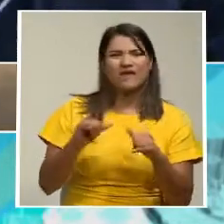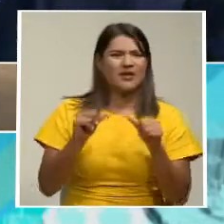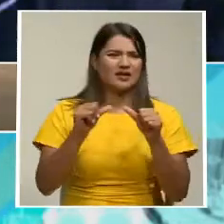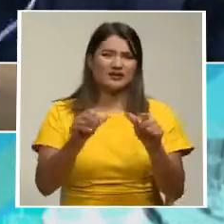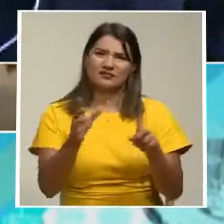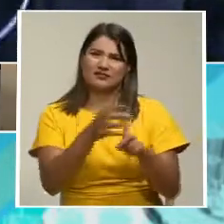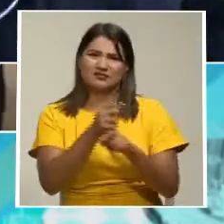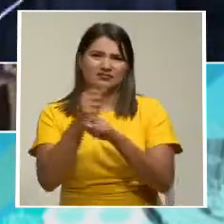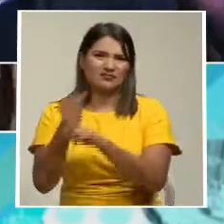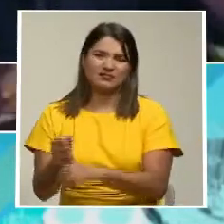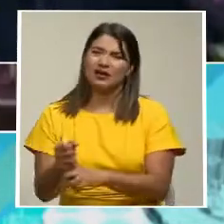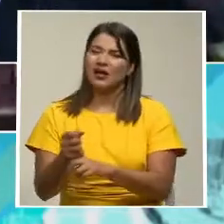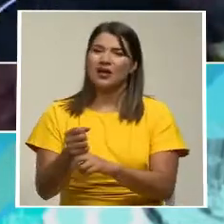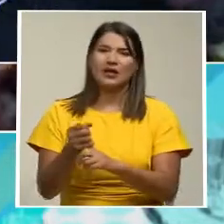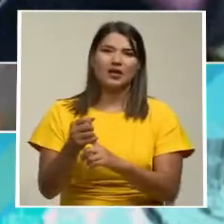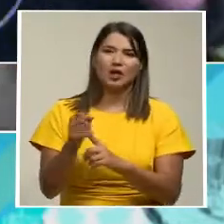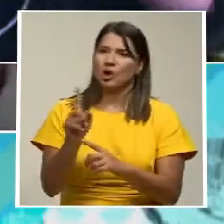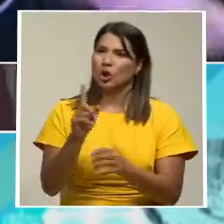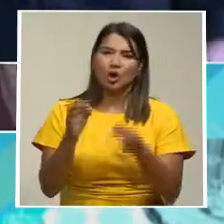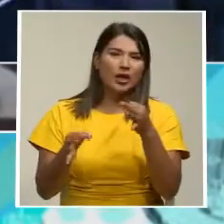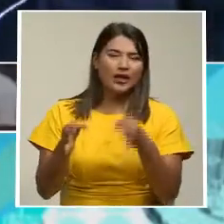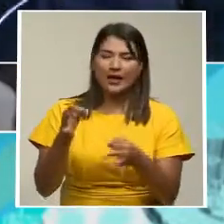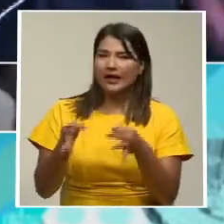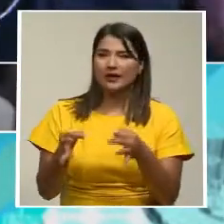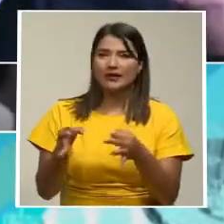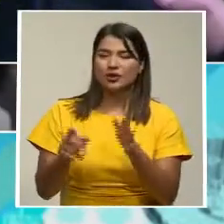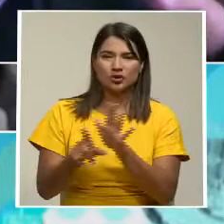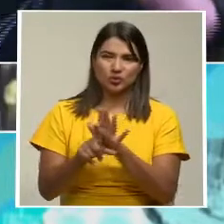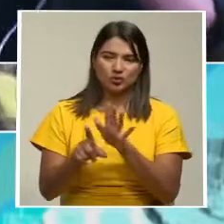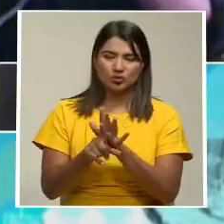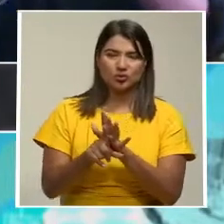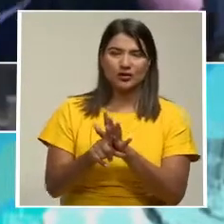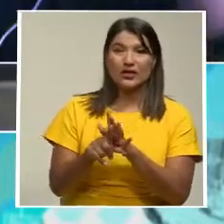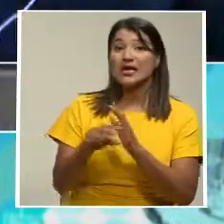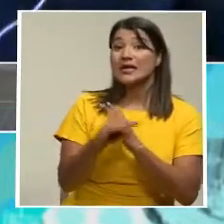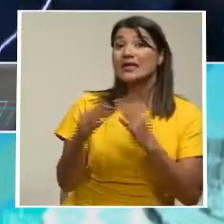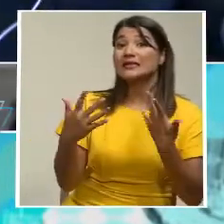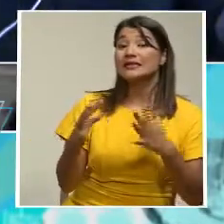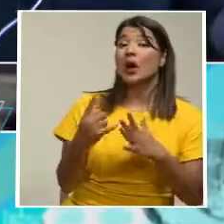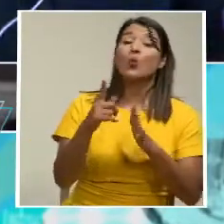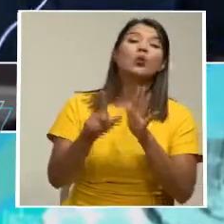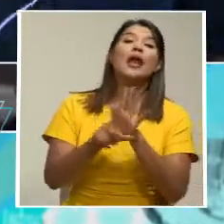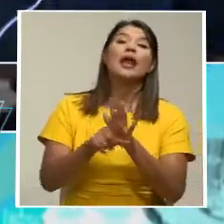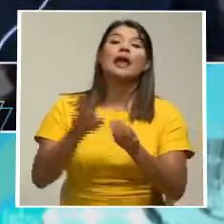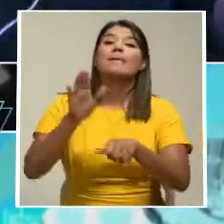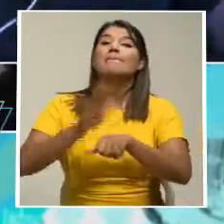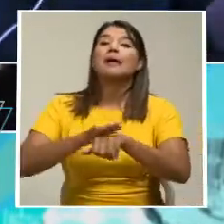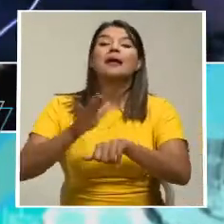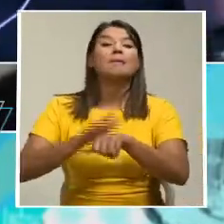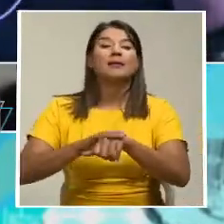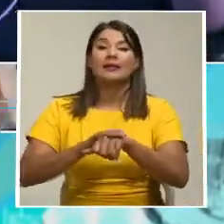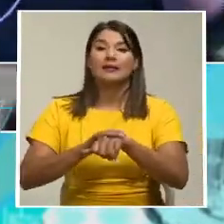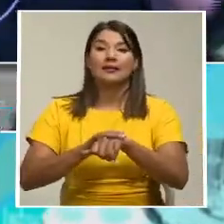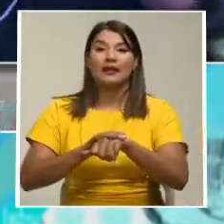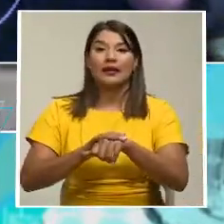arbitrarias, ilegales. Además, hay una ley que ya le permite al régimen pasarse por todo, es decir, ni siquiera se le da